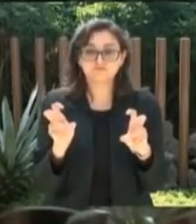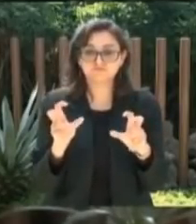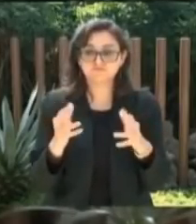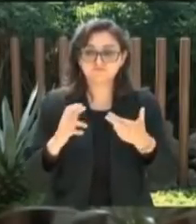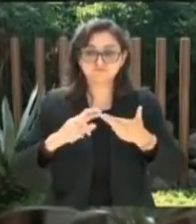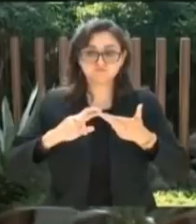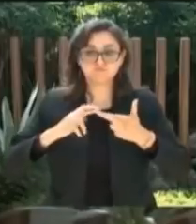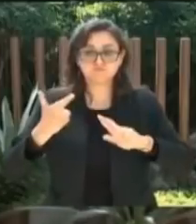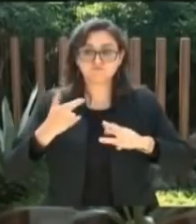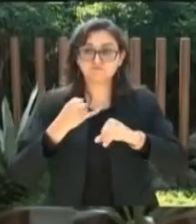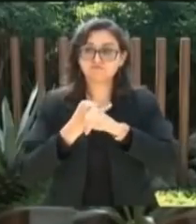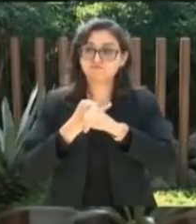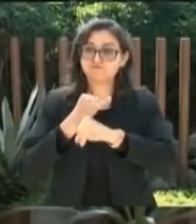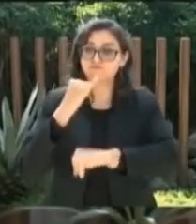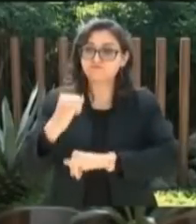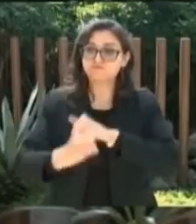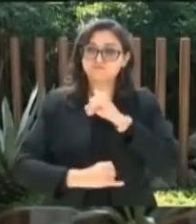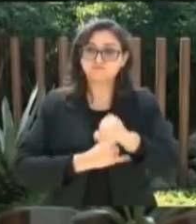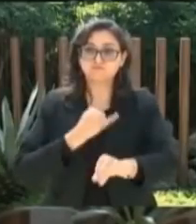relaciones internacionales